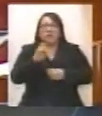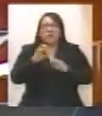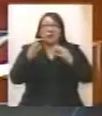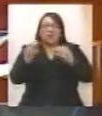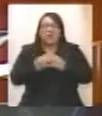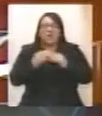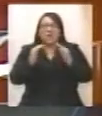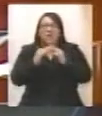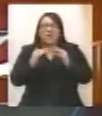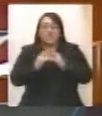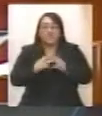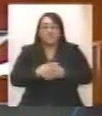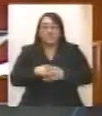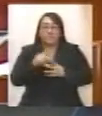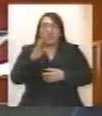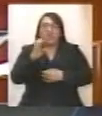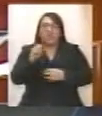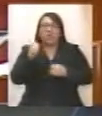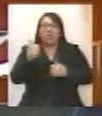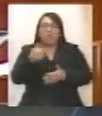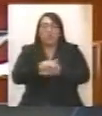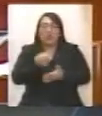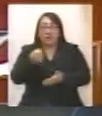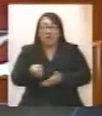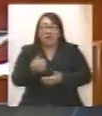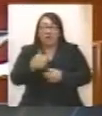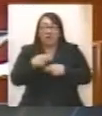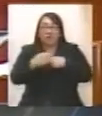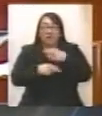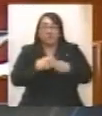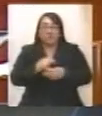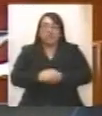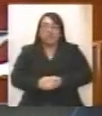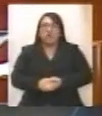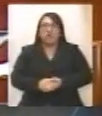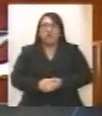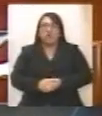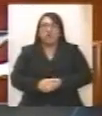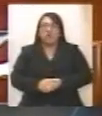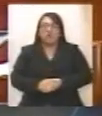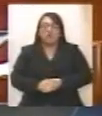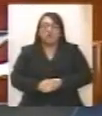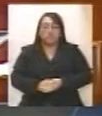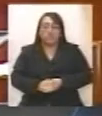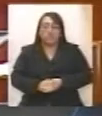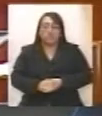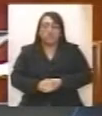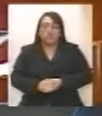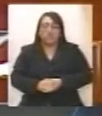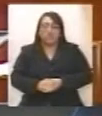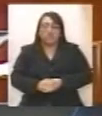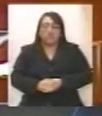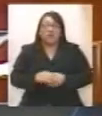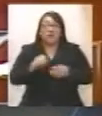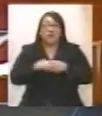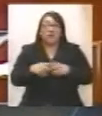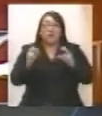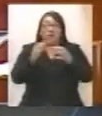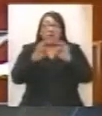familiar habitacional y el bono del buen pagador a nivel nacional. En el sector eléctrico,